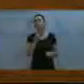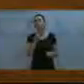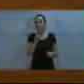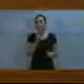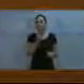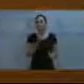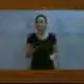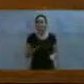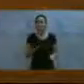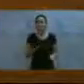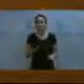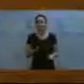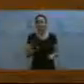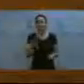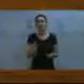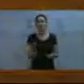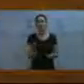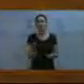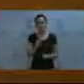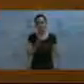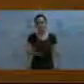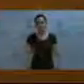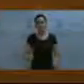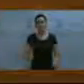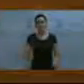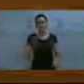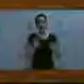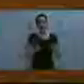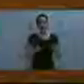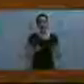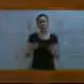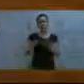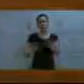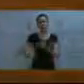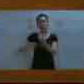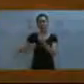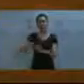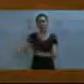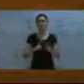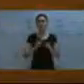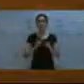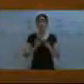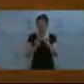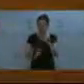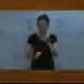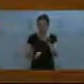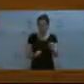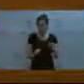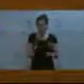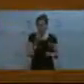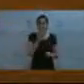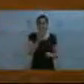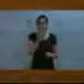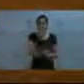desde Venecia vinieron a Asturias? Oiga, si usted estuviera en el Consejo Asesor de Turismo, repito, como invitado, o por lo menos se lo preguntara